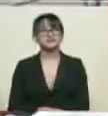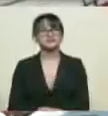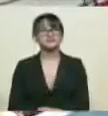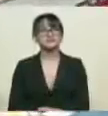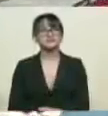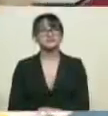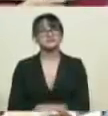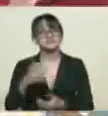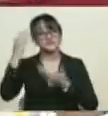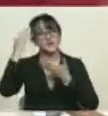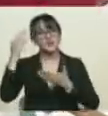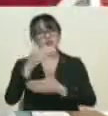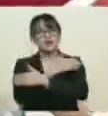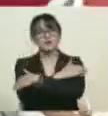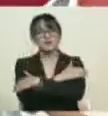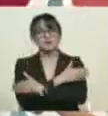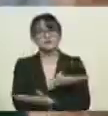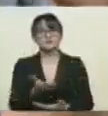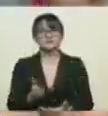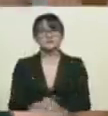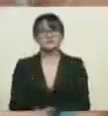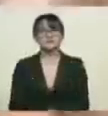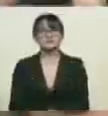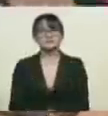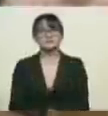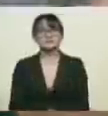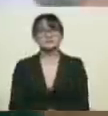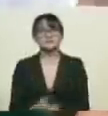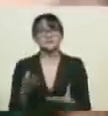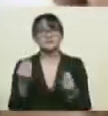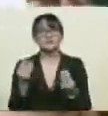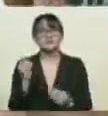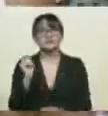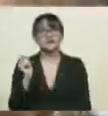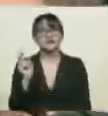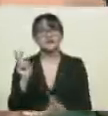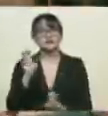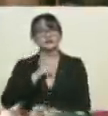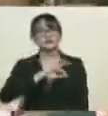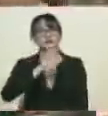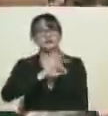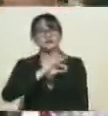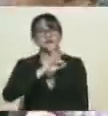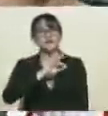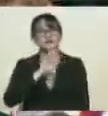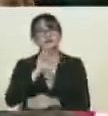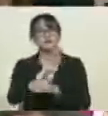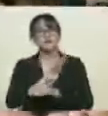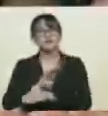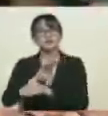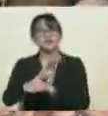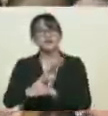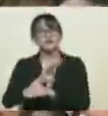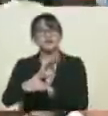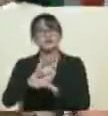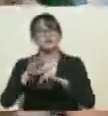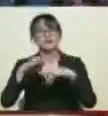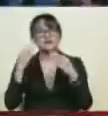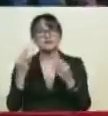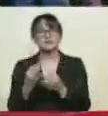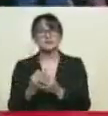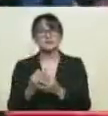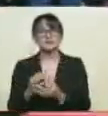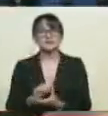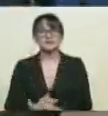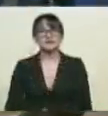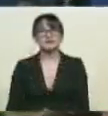Mi saludo. Son muchas tareas en lo social para proteger la familia.